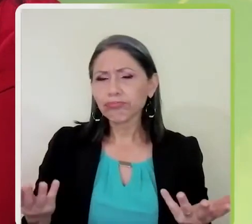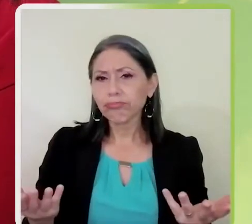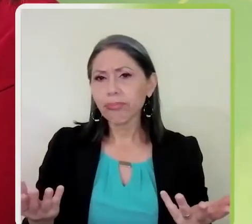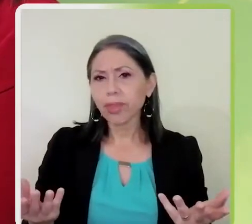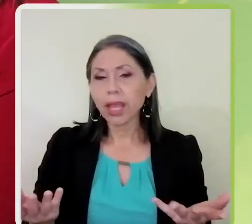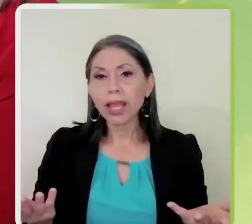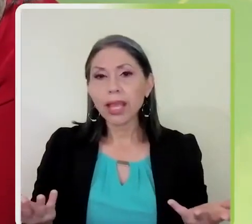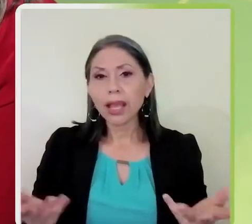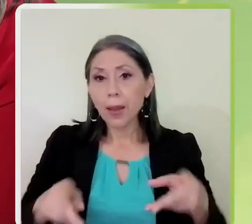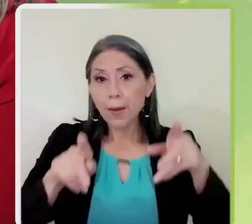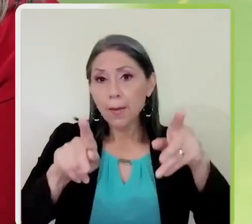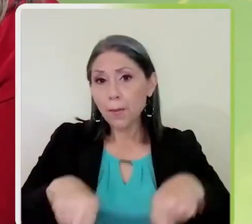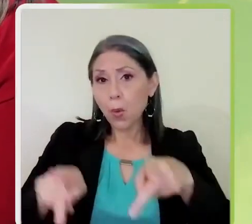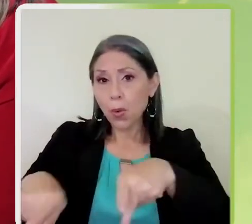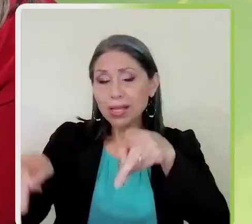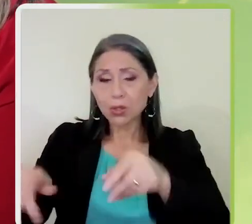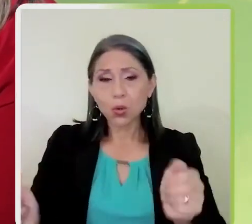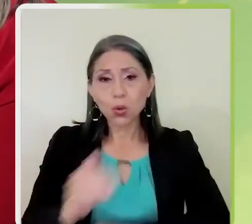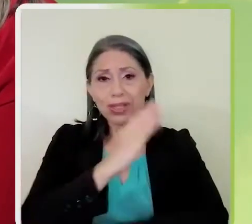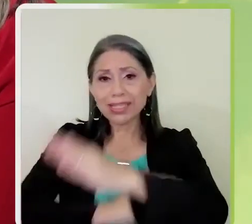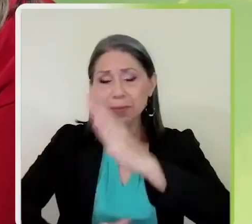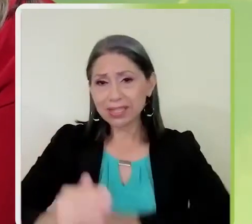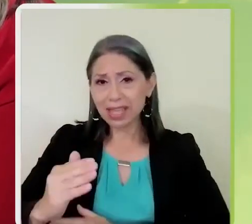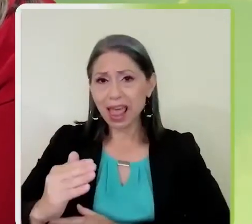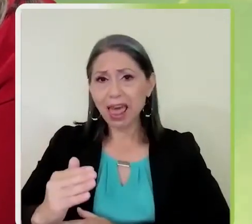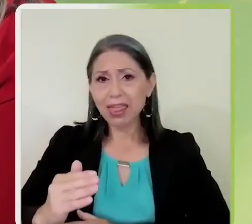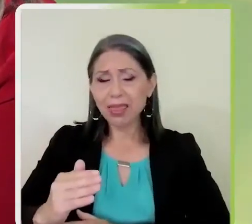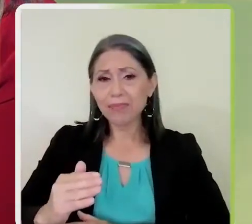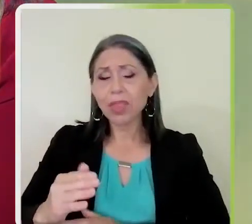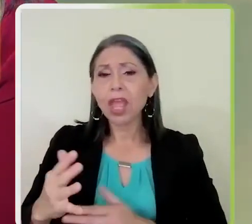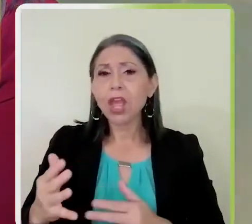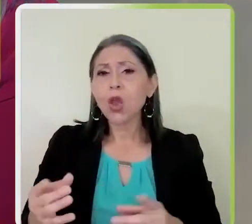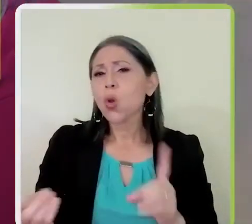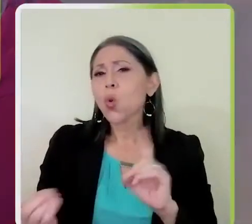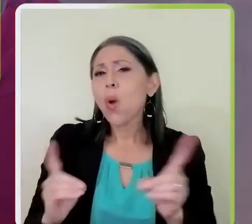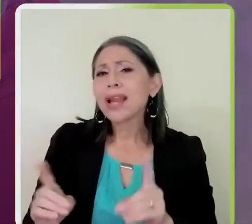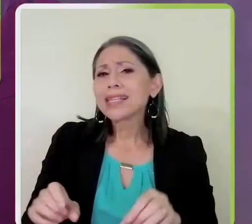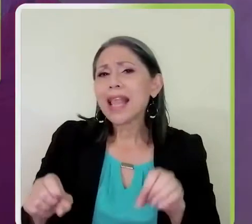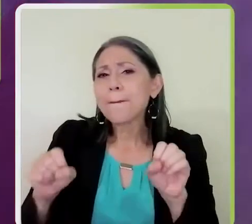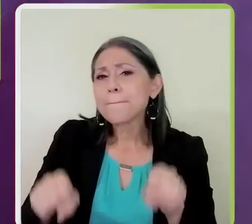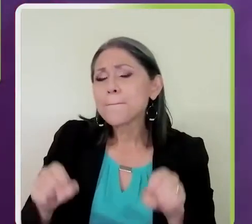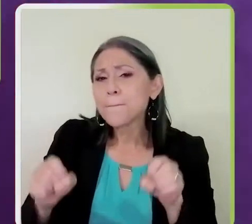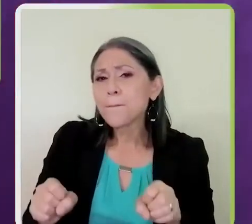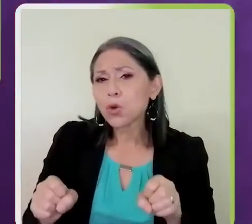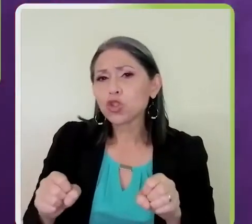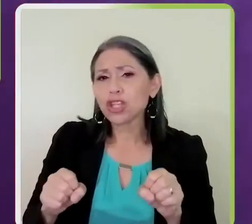cuál es la posibilidad de la población en condición de discapacidad, y lo mencionaba Luis antes, de poder quedarse en casa,